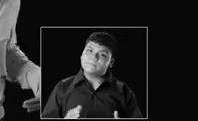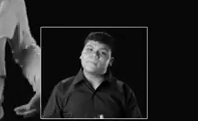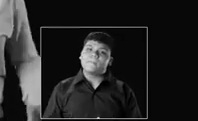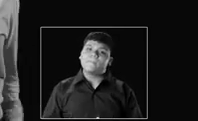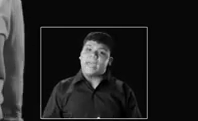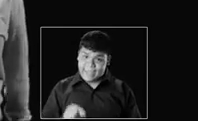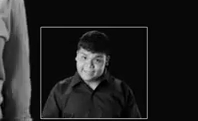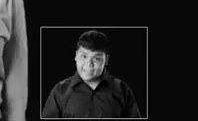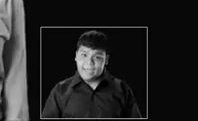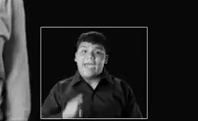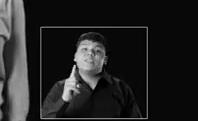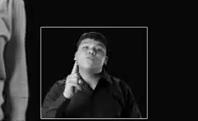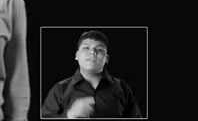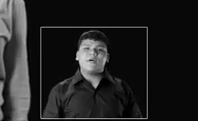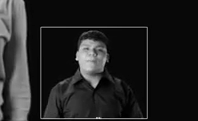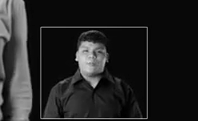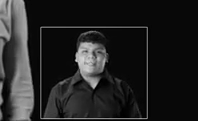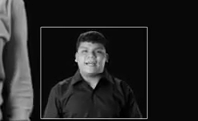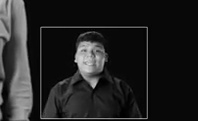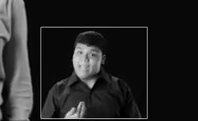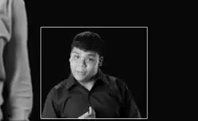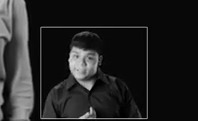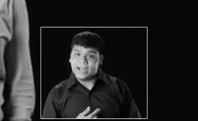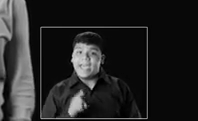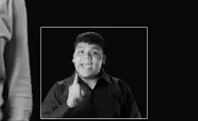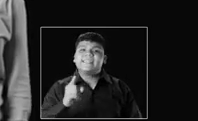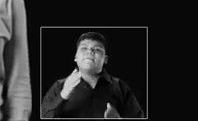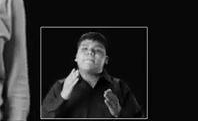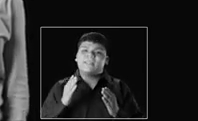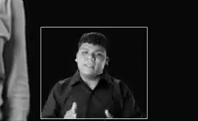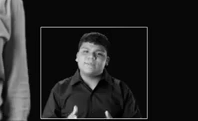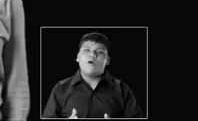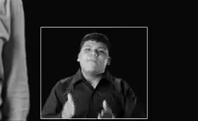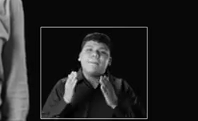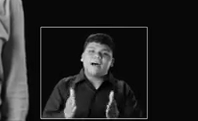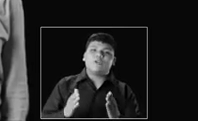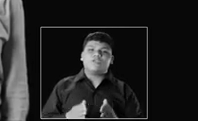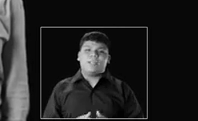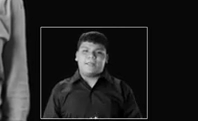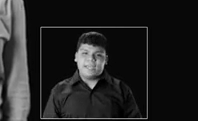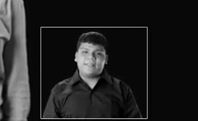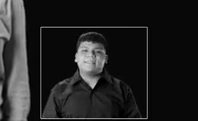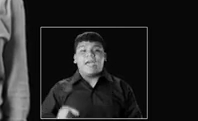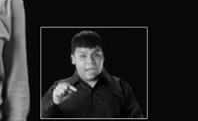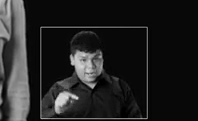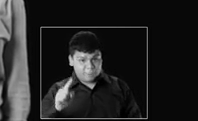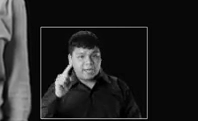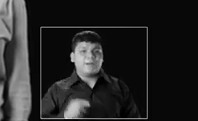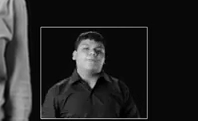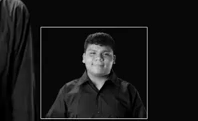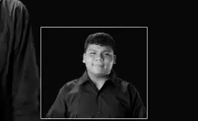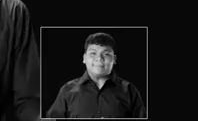la jodidencia. Este es un video de propuesta y la nuestra es que el bipartidismo dé paso a los independientes en